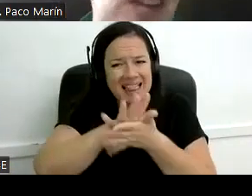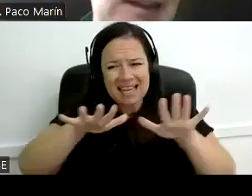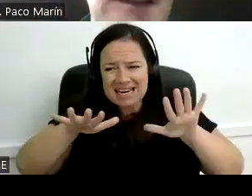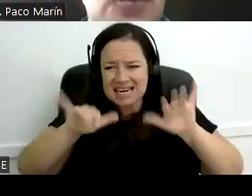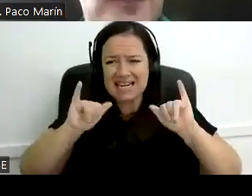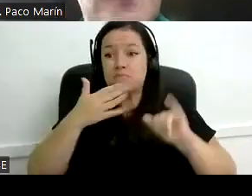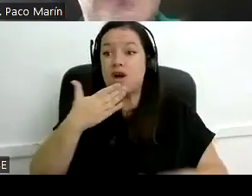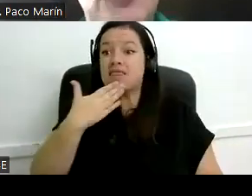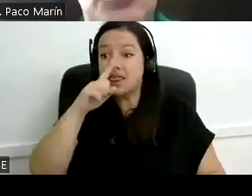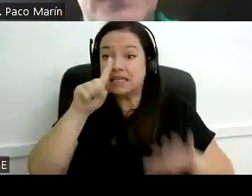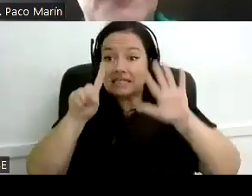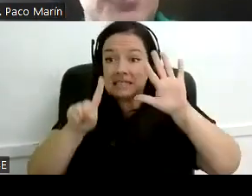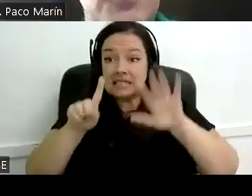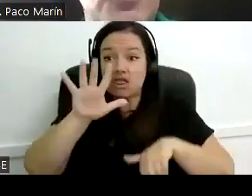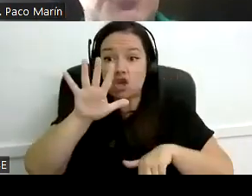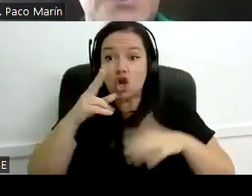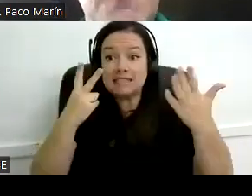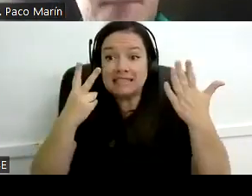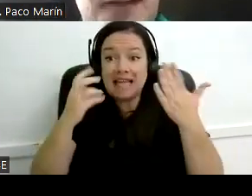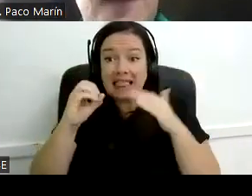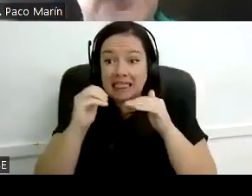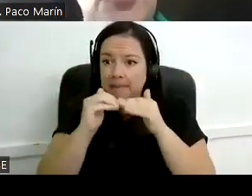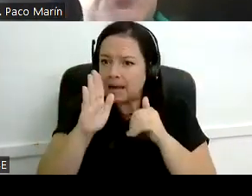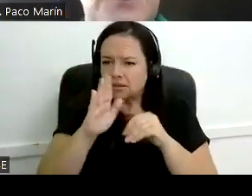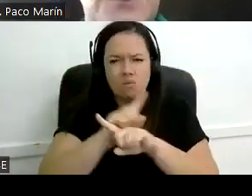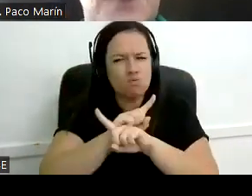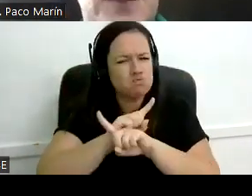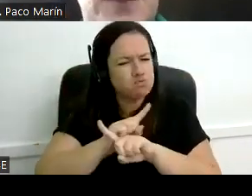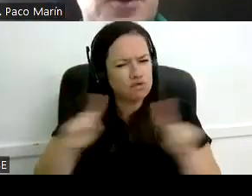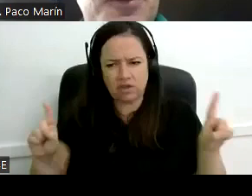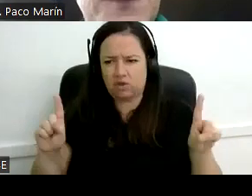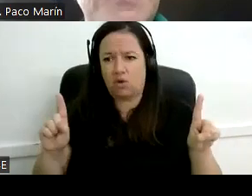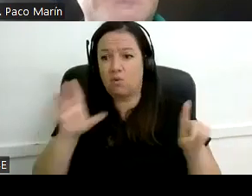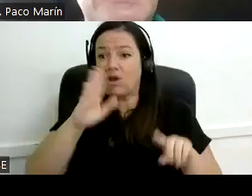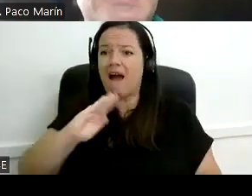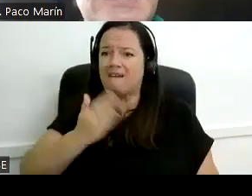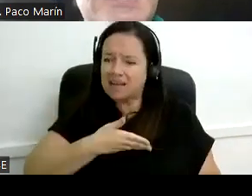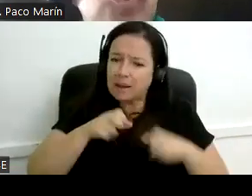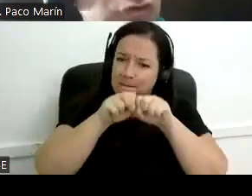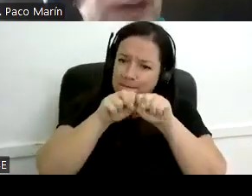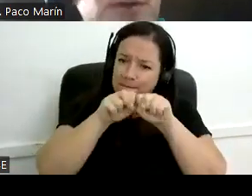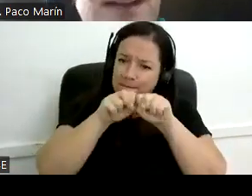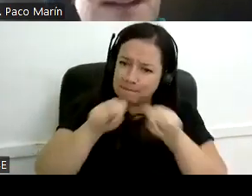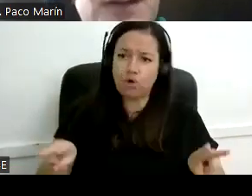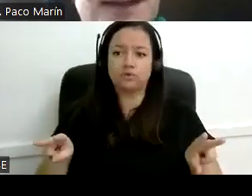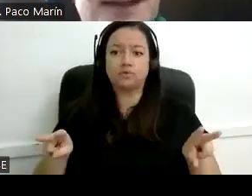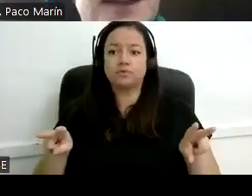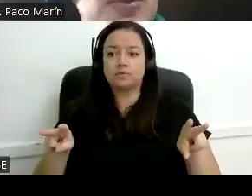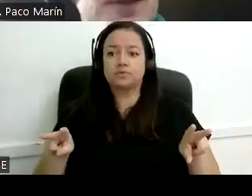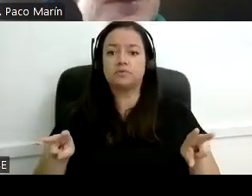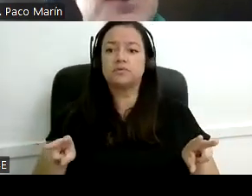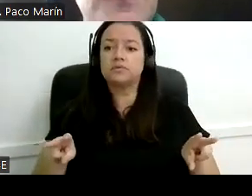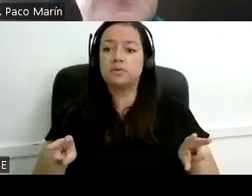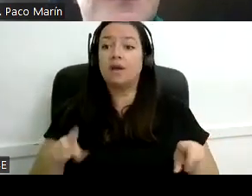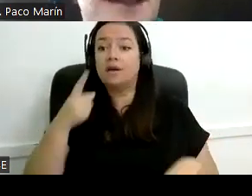encima de los 65 o 70 años, por ejemplo, que es cuando más efecto pueden producir. Su uso está muy extendido entre